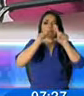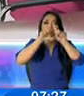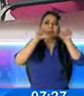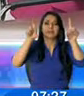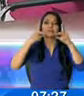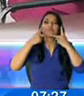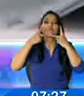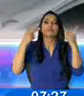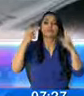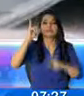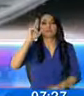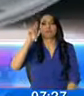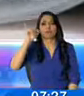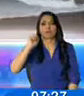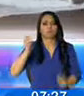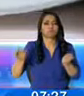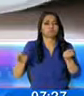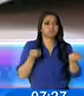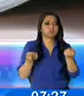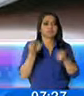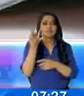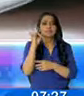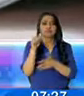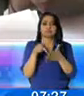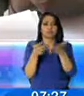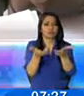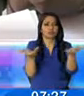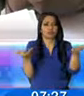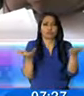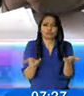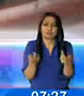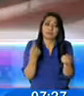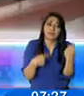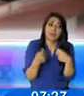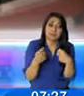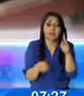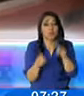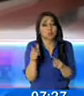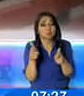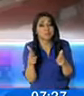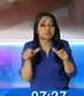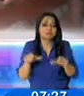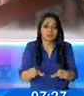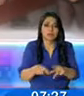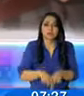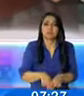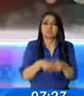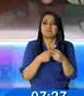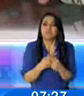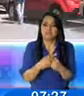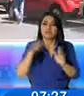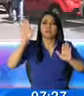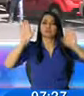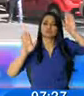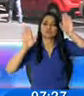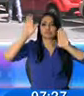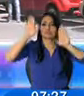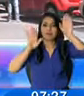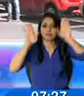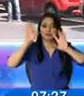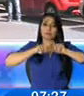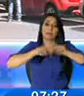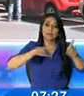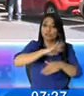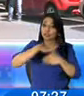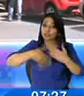pública que está a cargo de más de 18000 bienes del Estado algunos se pueden vender otros no emprendió una serie de subastas pero no Todas